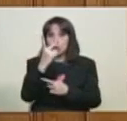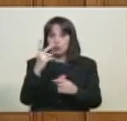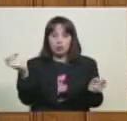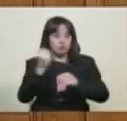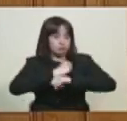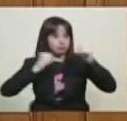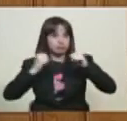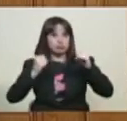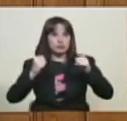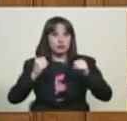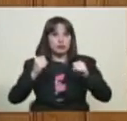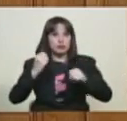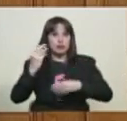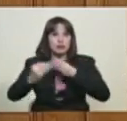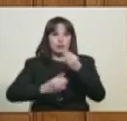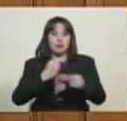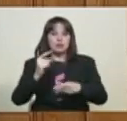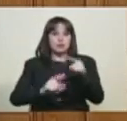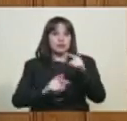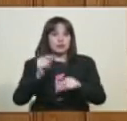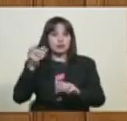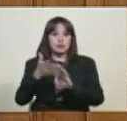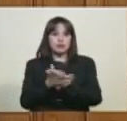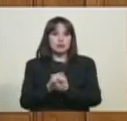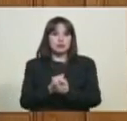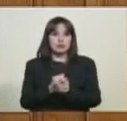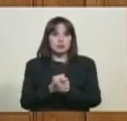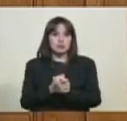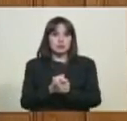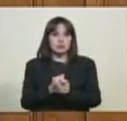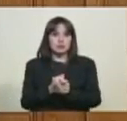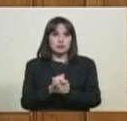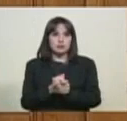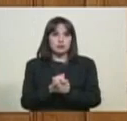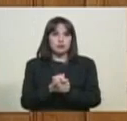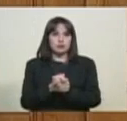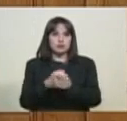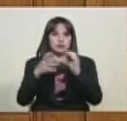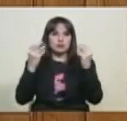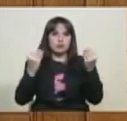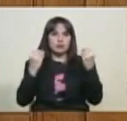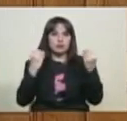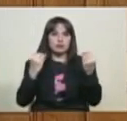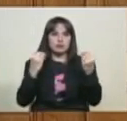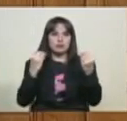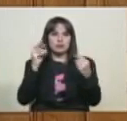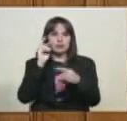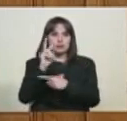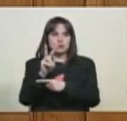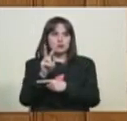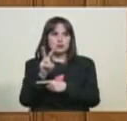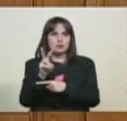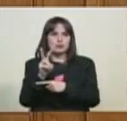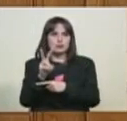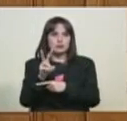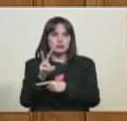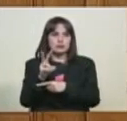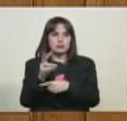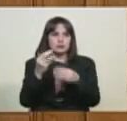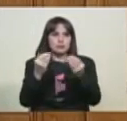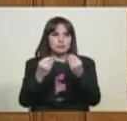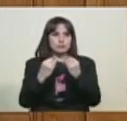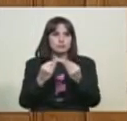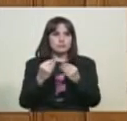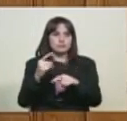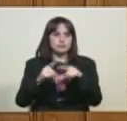explosión que genera la alarma en la avenida Bolívar y las imágenes que se conocen en el mundo donde, bueno, los